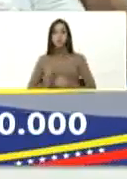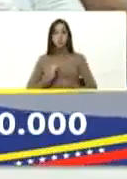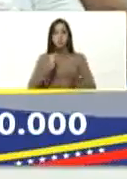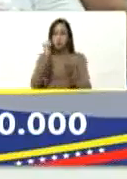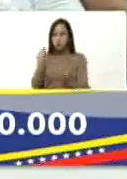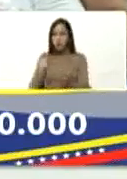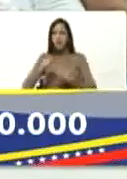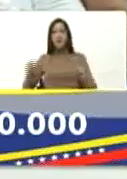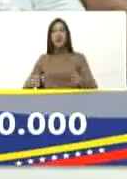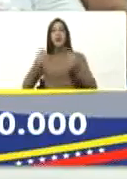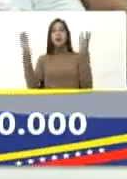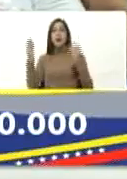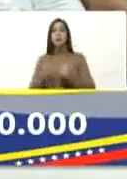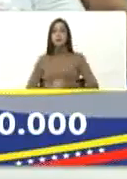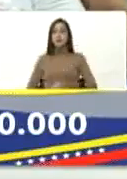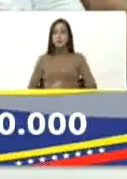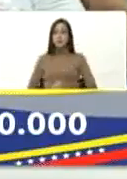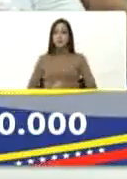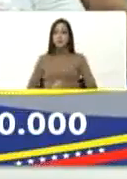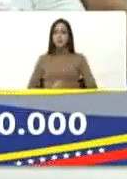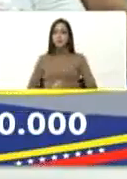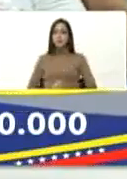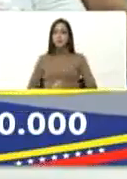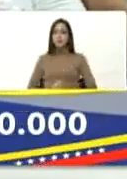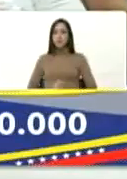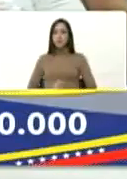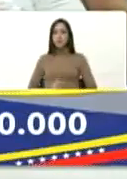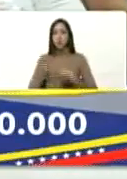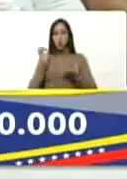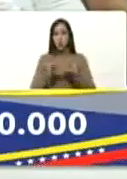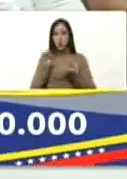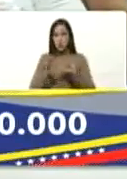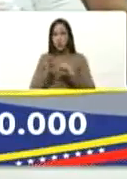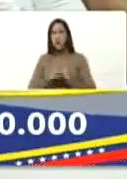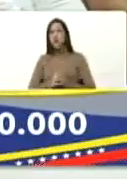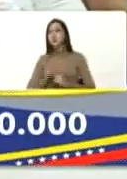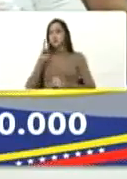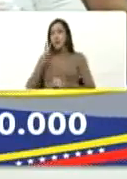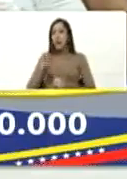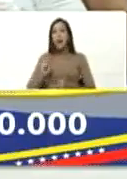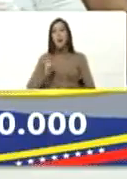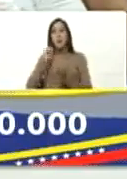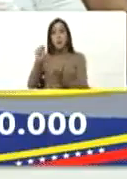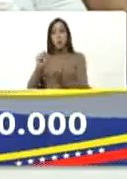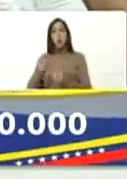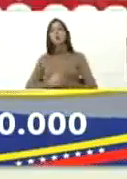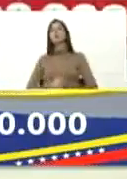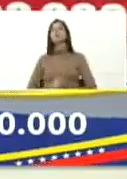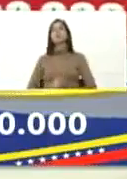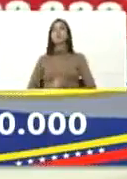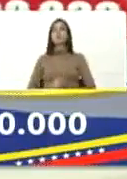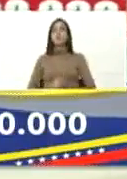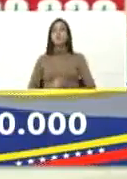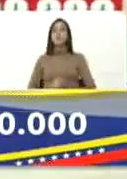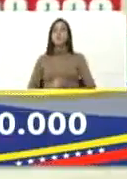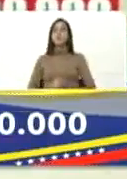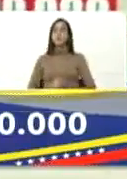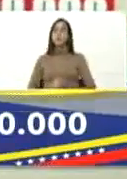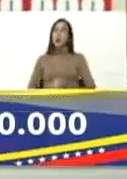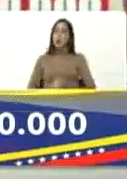Maduro. Cuando llega, ay Dios mío, llega para darle